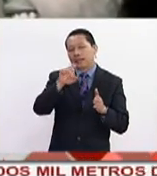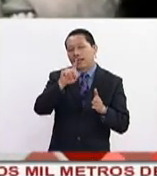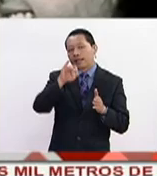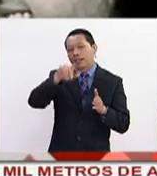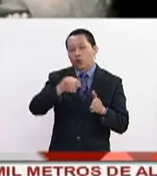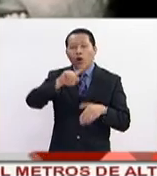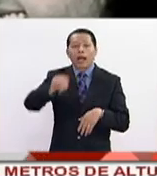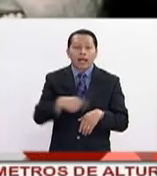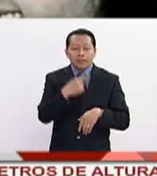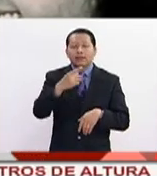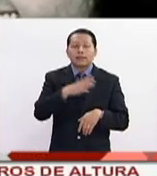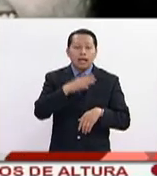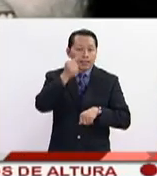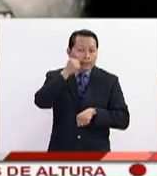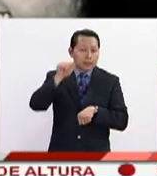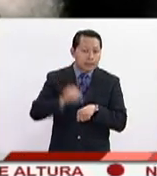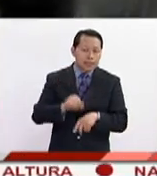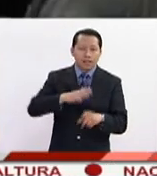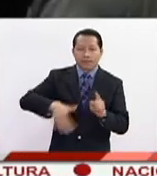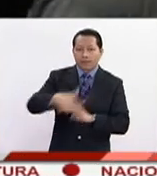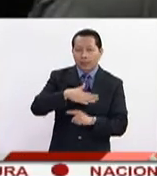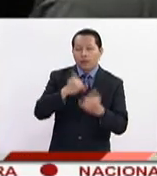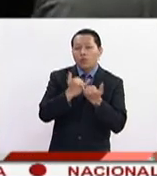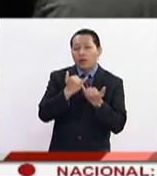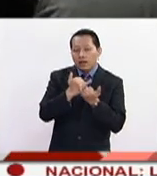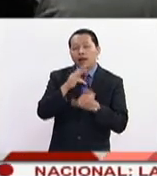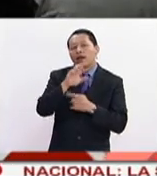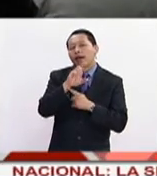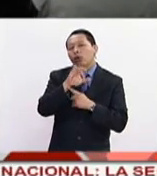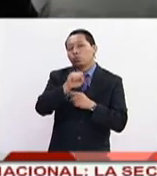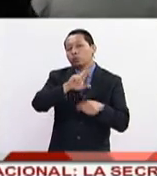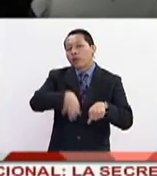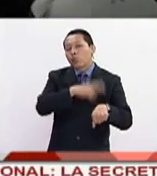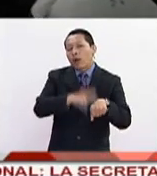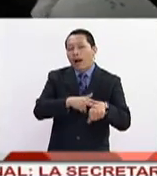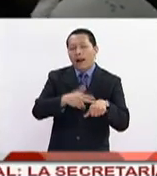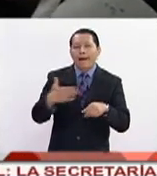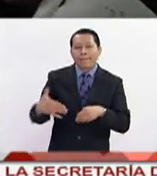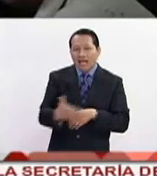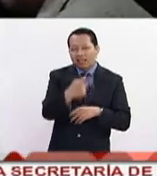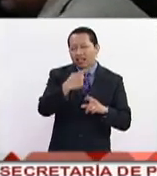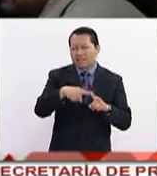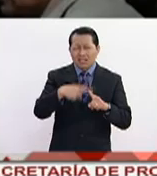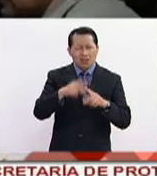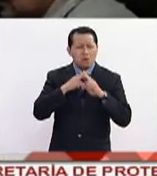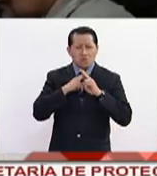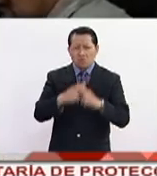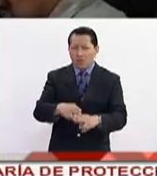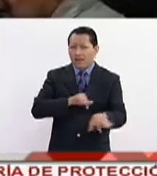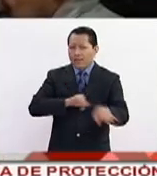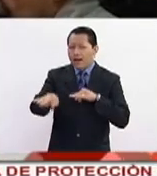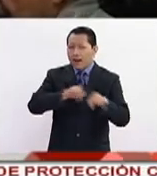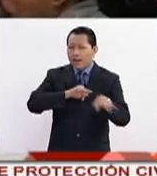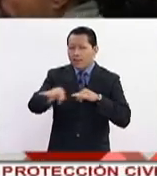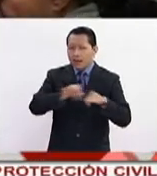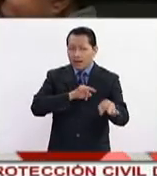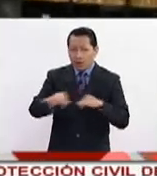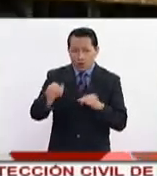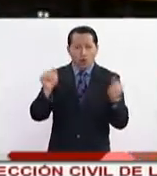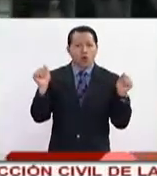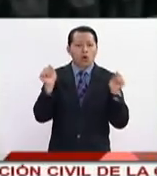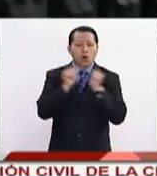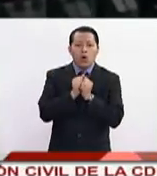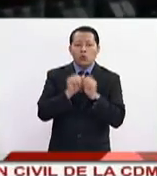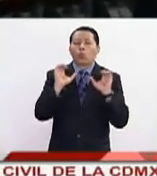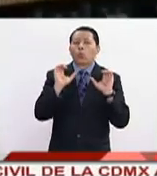secretaria de Medio Ambiente, Recursos Naturales y Pesca, una amplísima trayectoria en lo que tiene que ver con